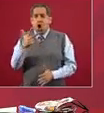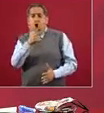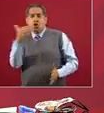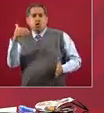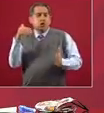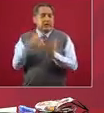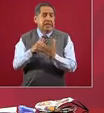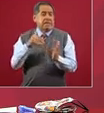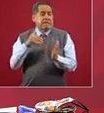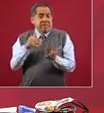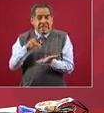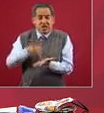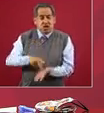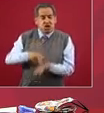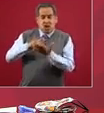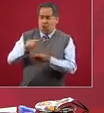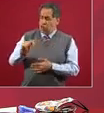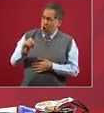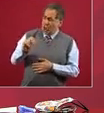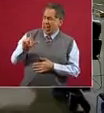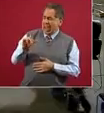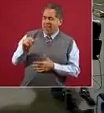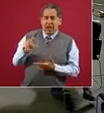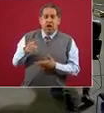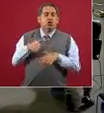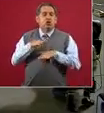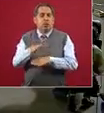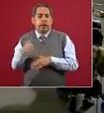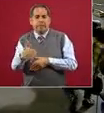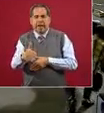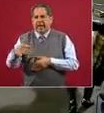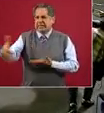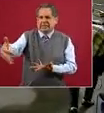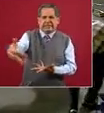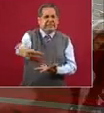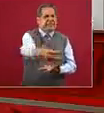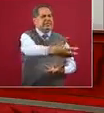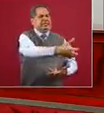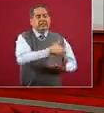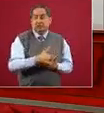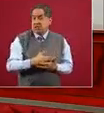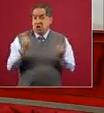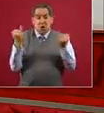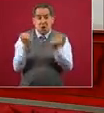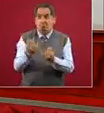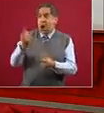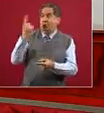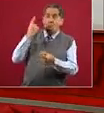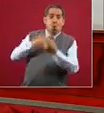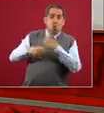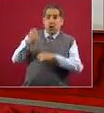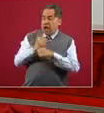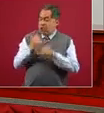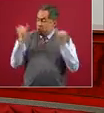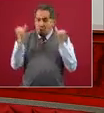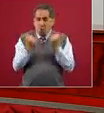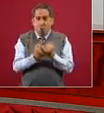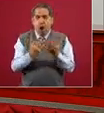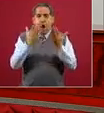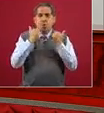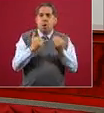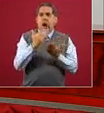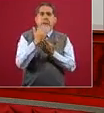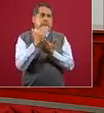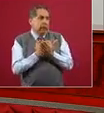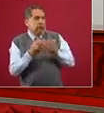800,000 toneladas de productos pesqueros, es decir, estamos en los mismos números del año pasado. Esto es